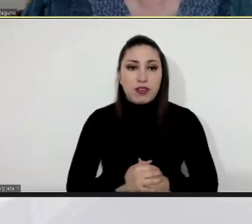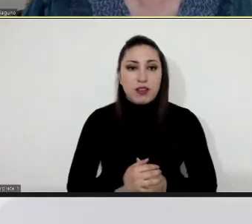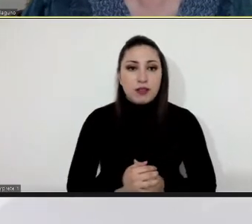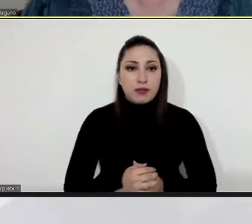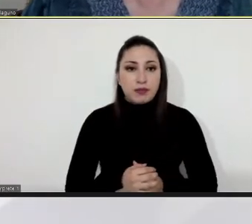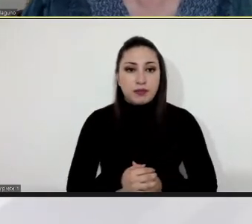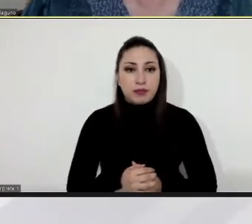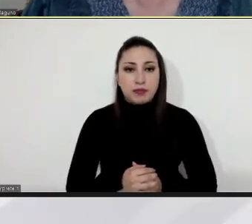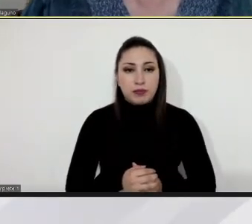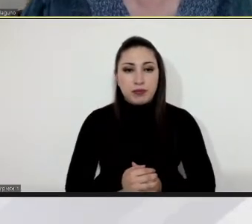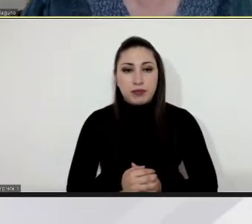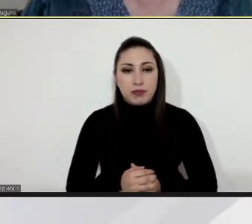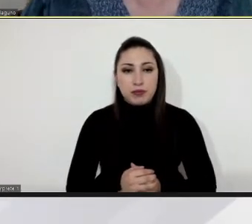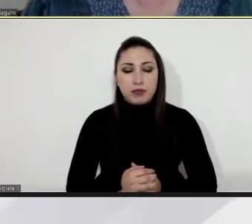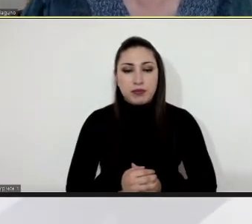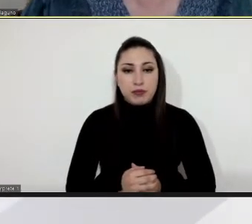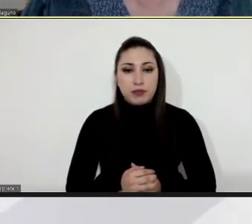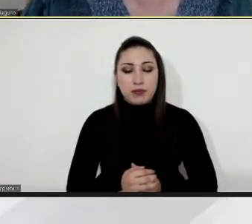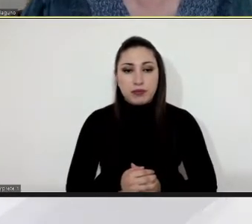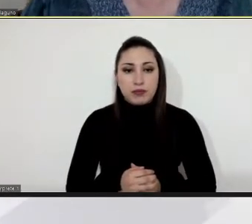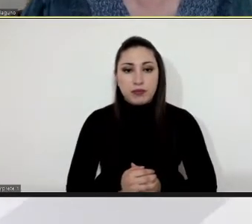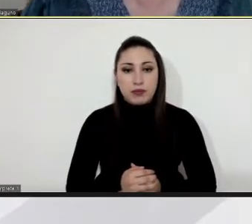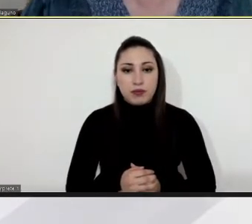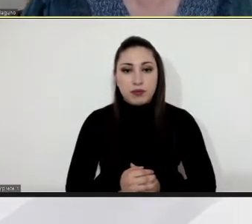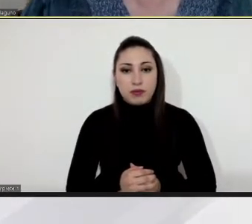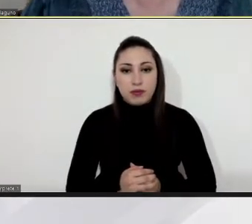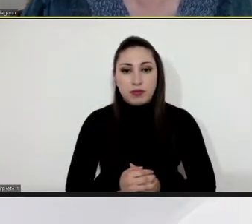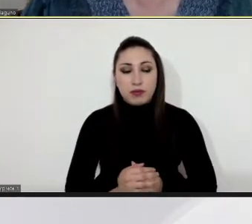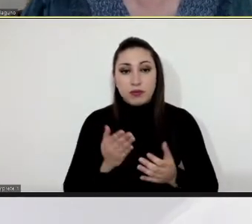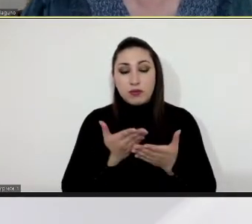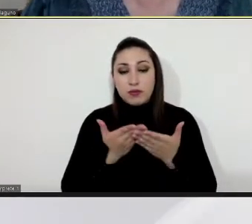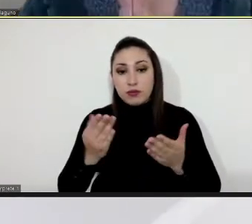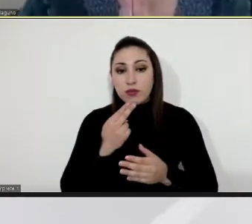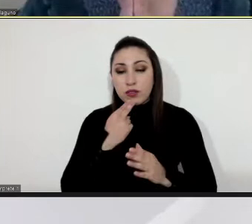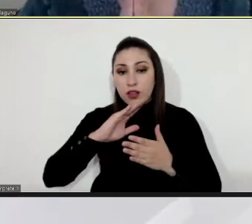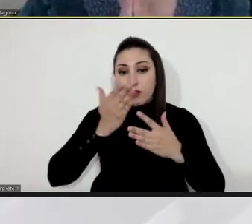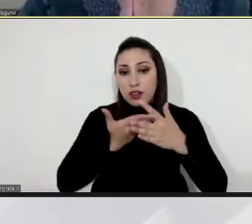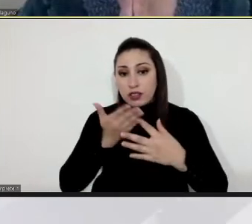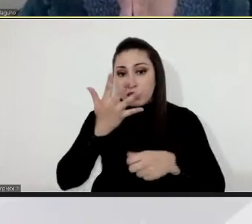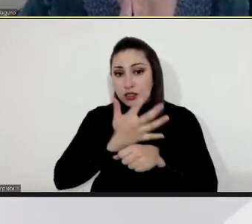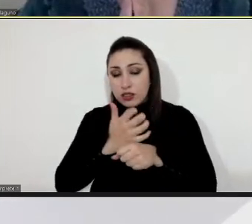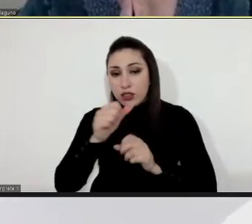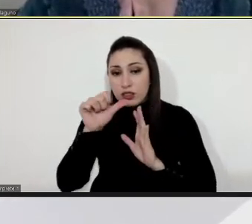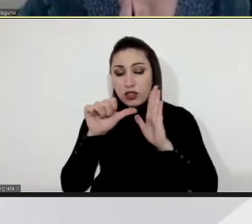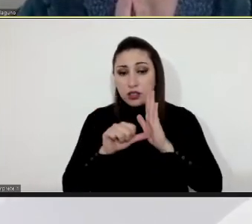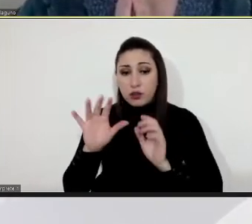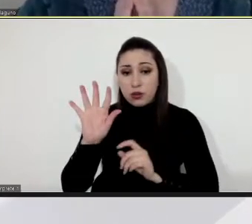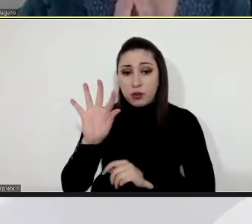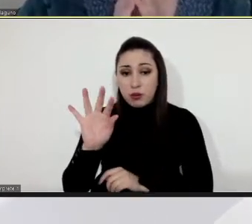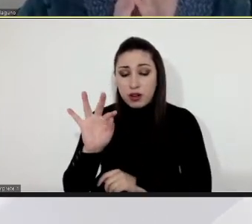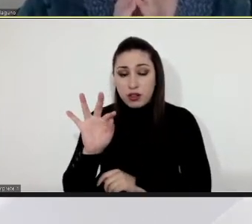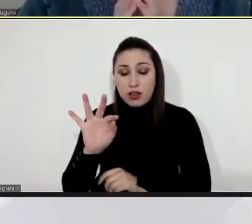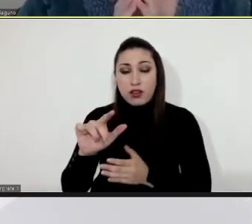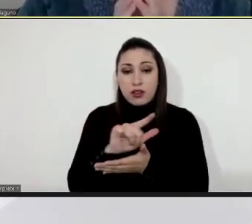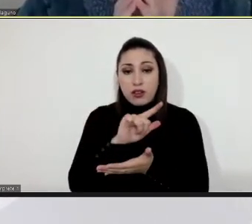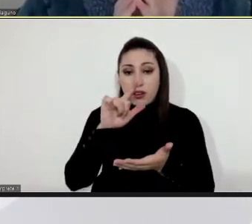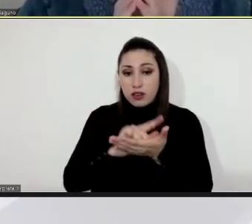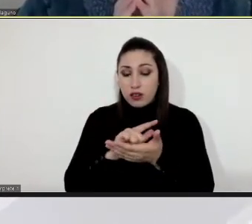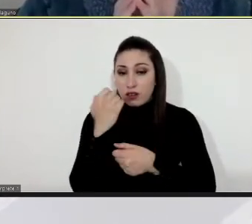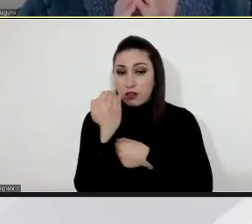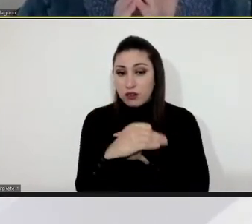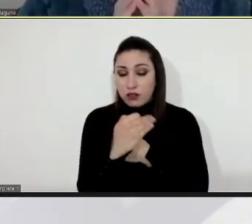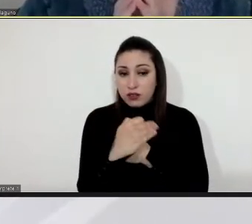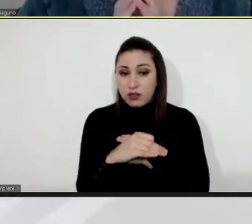al referirnos a la Secretaría de Salud, la fracción 5.5 del artículo 40 de la Ley